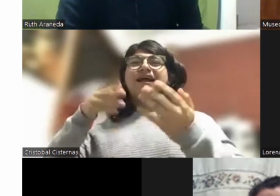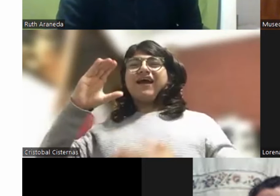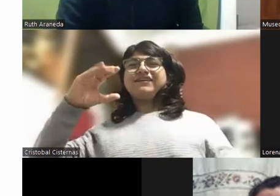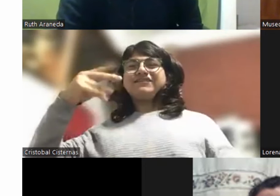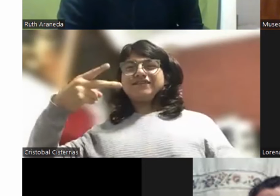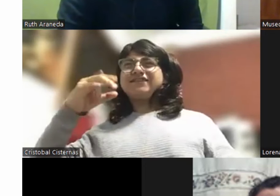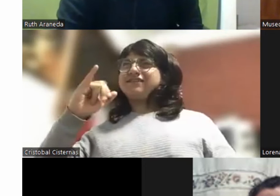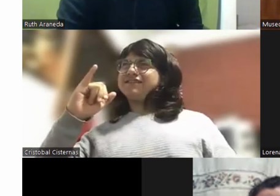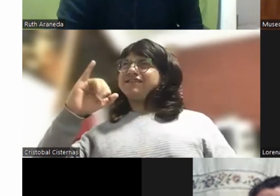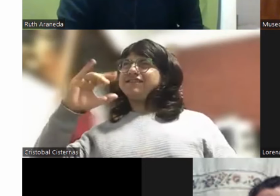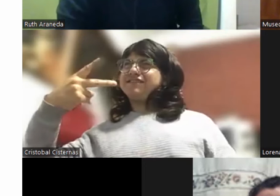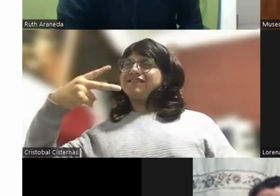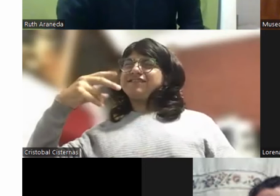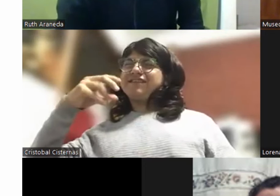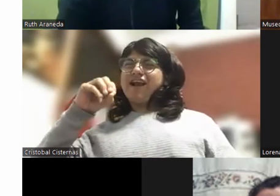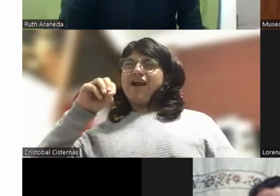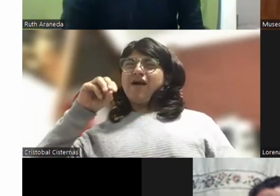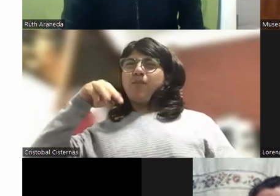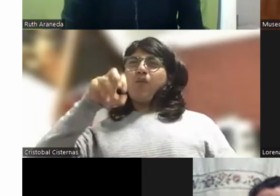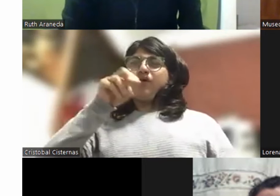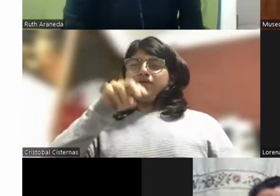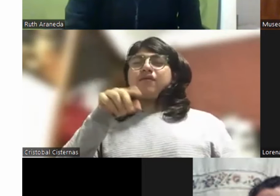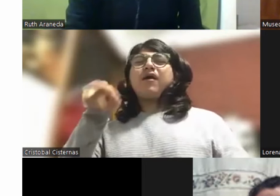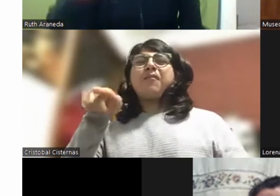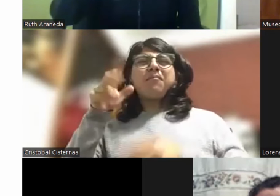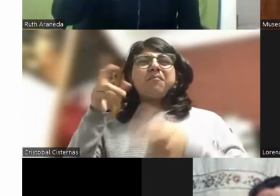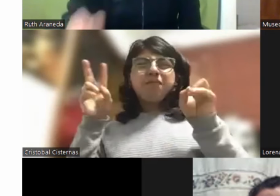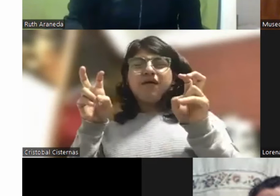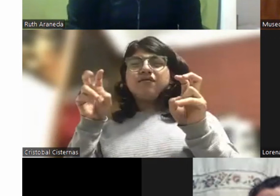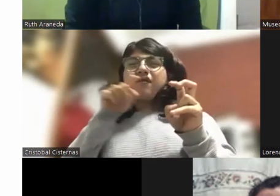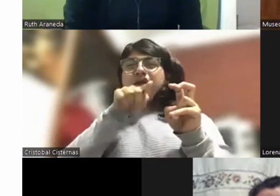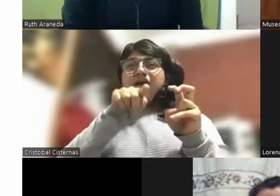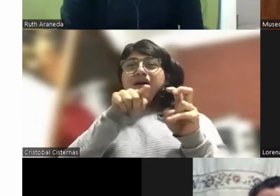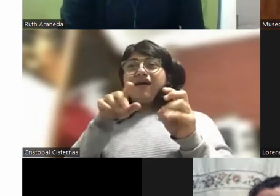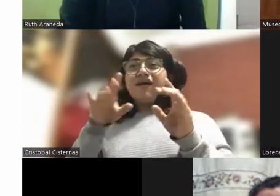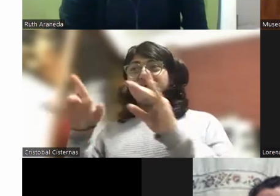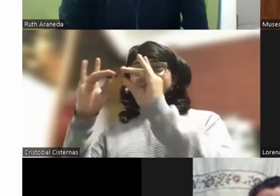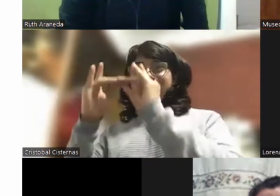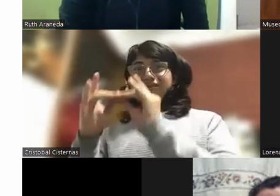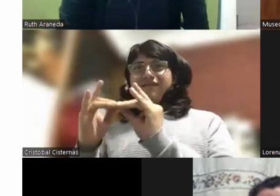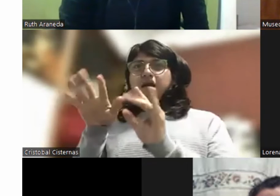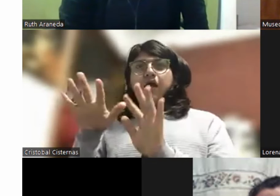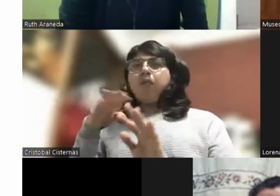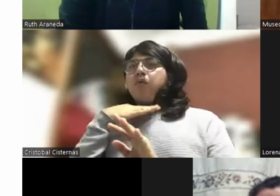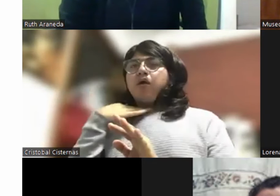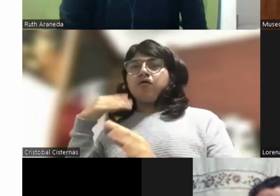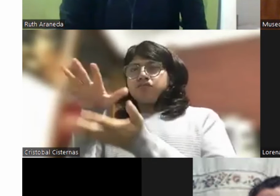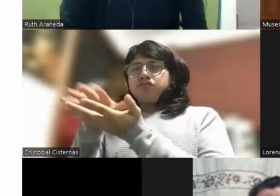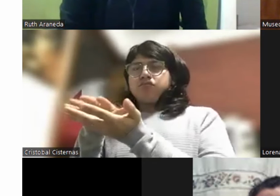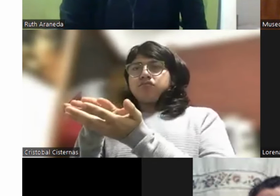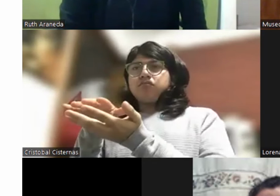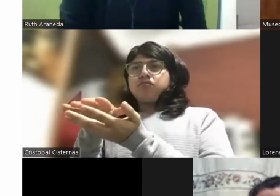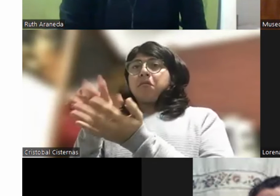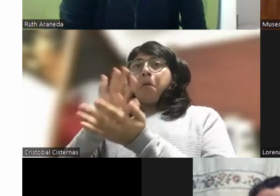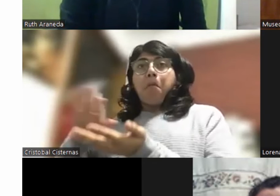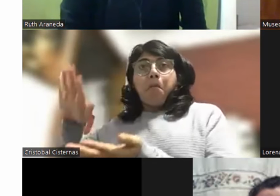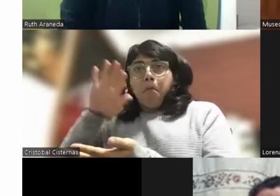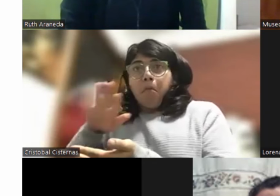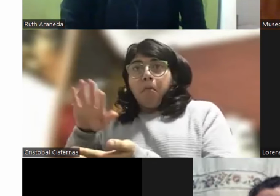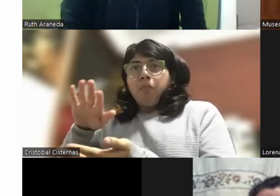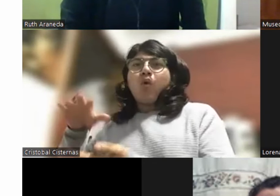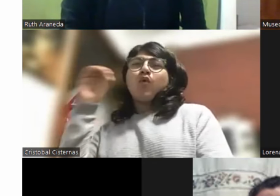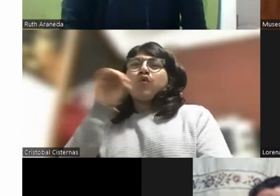momias, de las momias chinchorro, ¿sí? Ajá. Mm. ese tema de los muertos